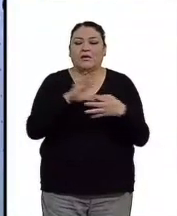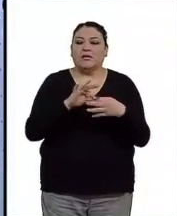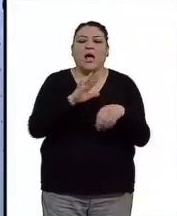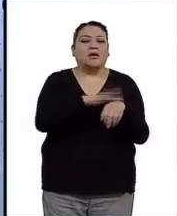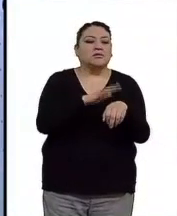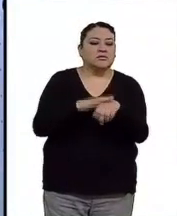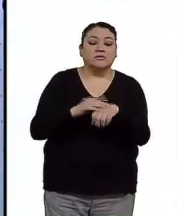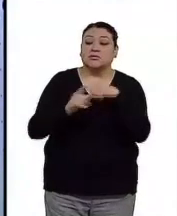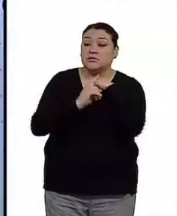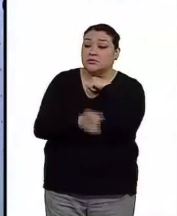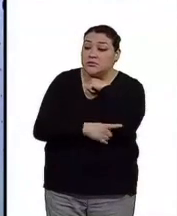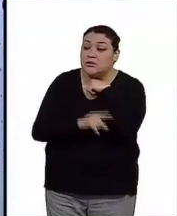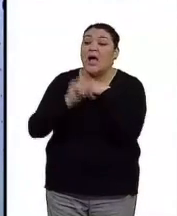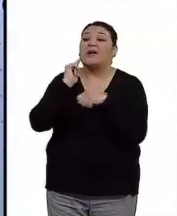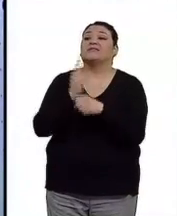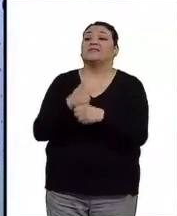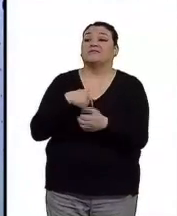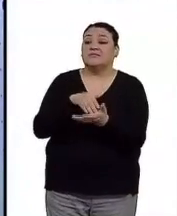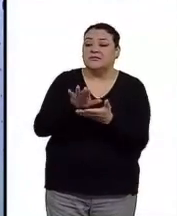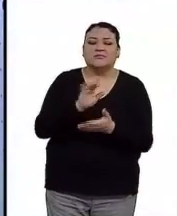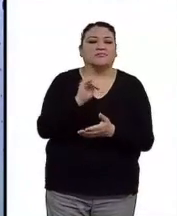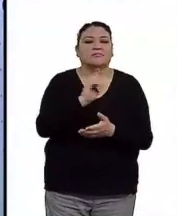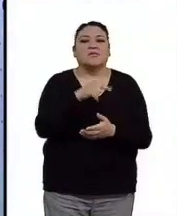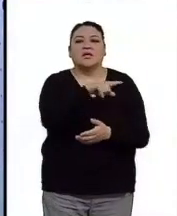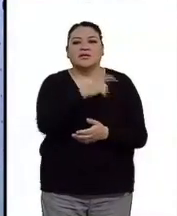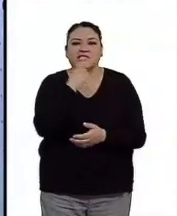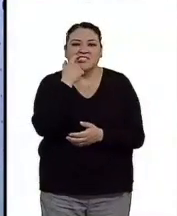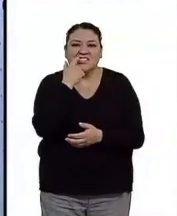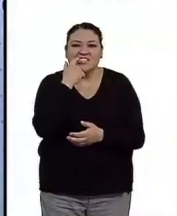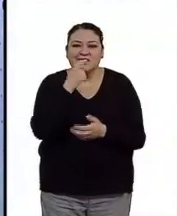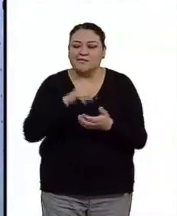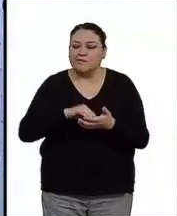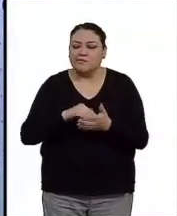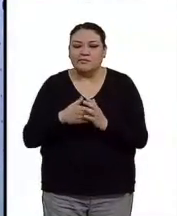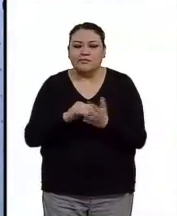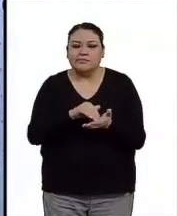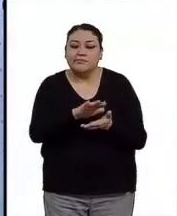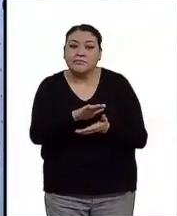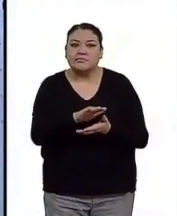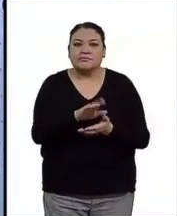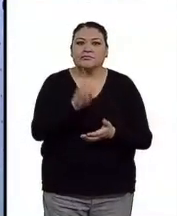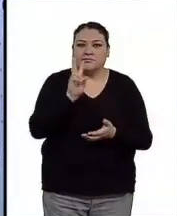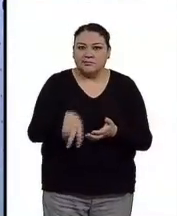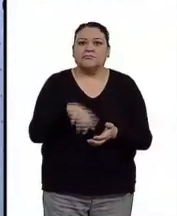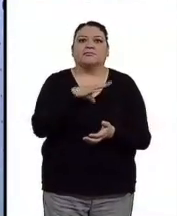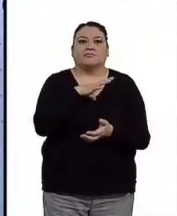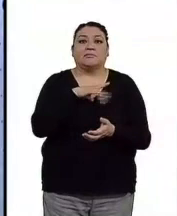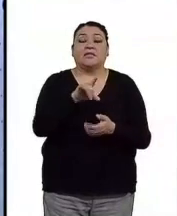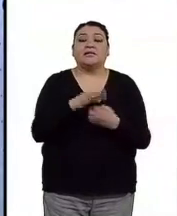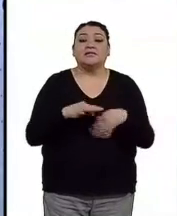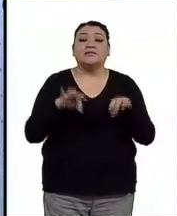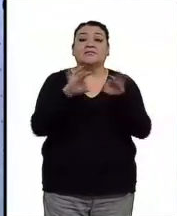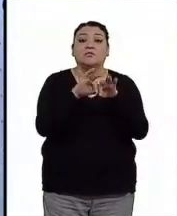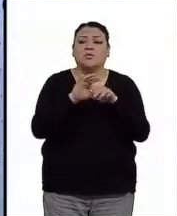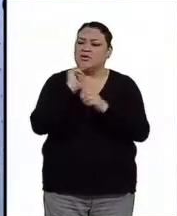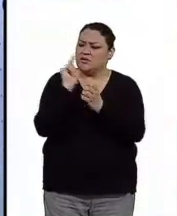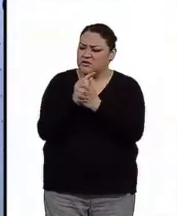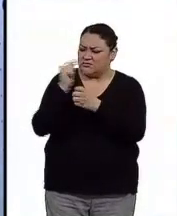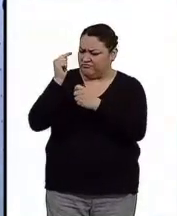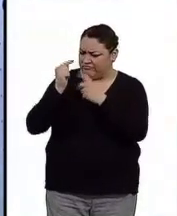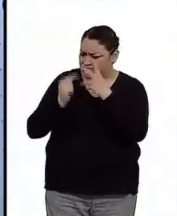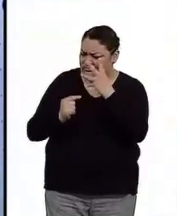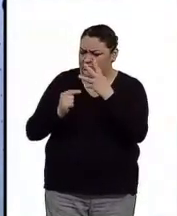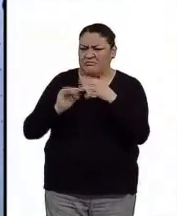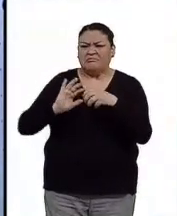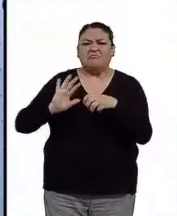porque estás embarazada. Hay muchas formas en que lo hacen y lo importante y la trascendencia de estos instrumentos internacionales, digamos,